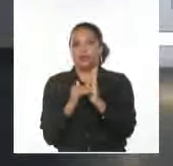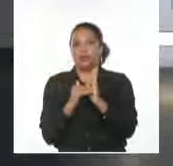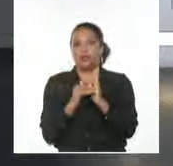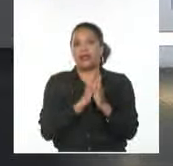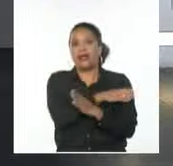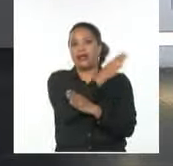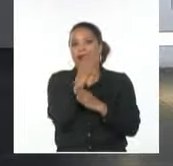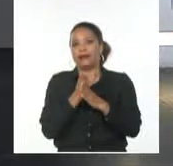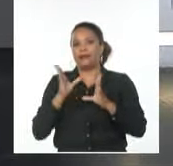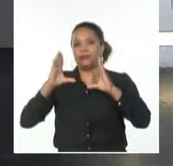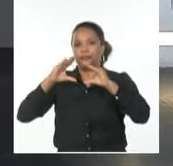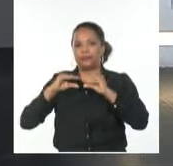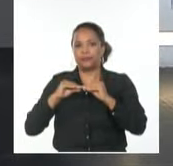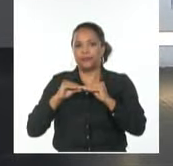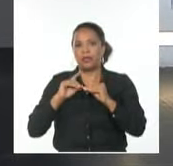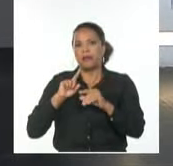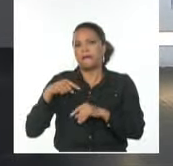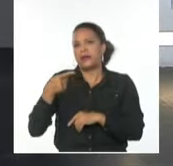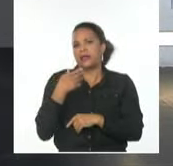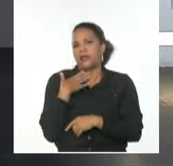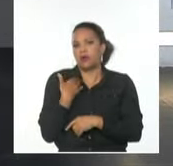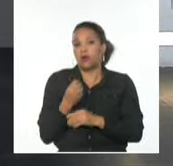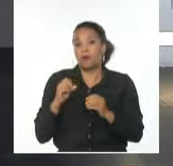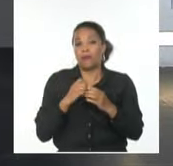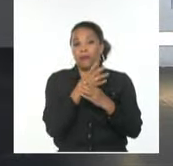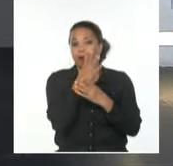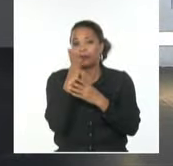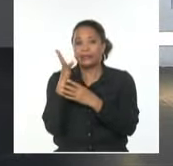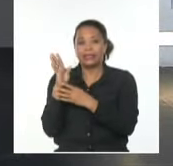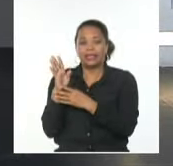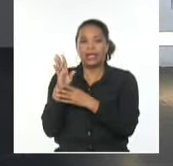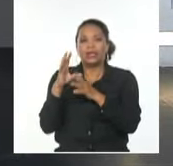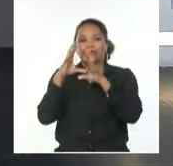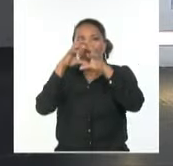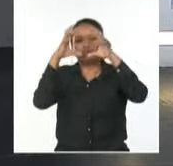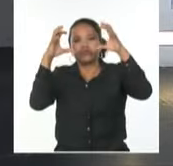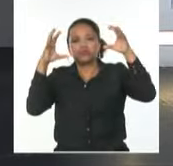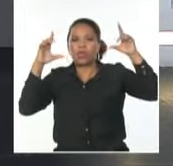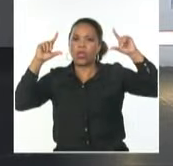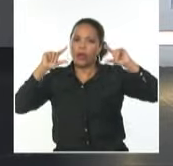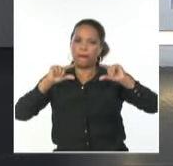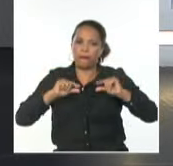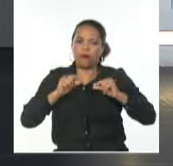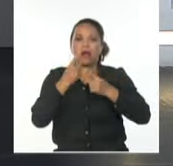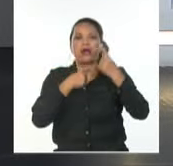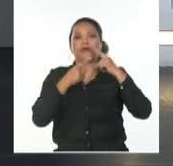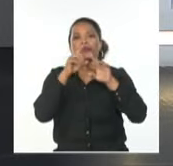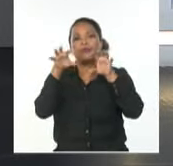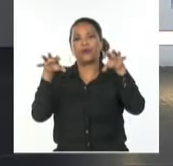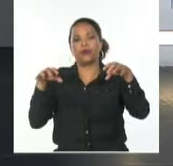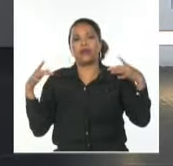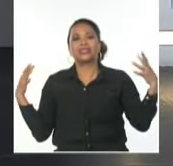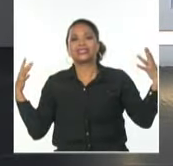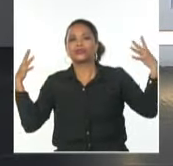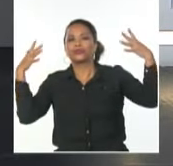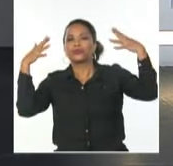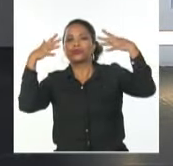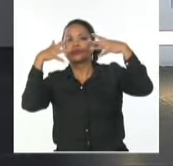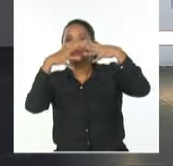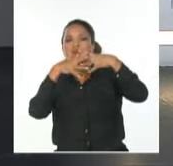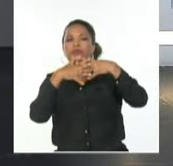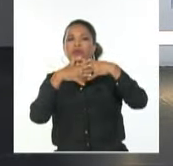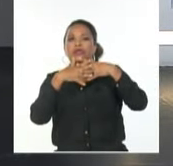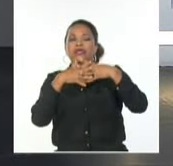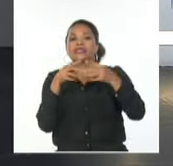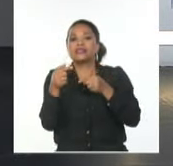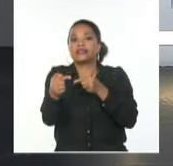eso se pronostica para mañana un amanecer con poca nubosidad en gran parte del territorio. Solo estará parcialmente nublado hacia zonas de la costa